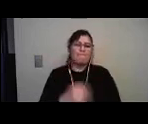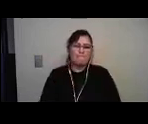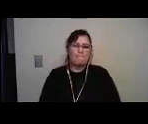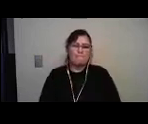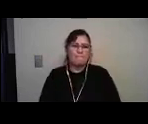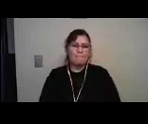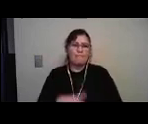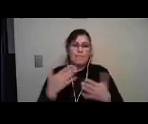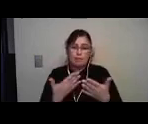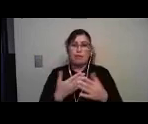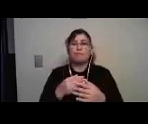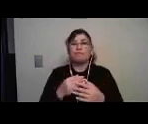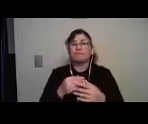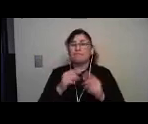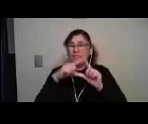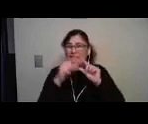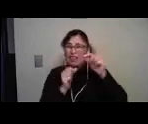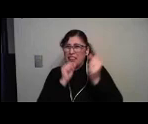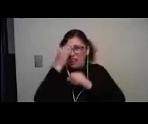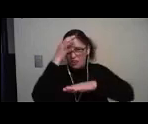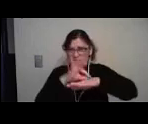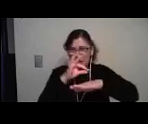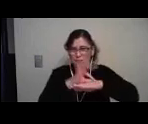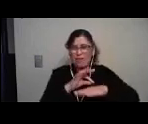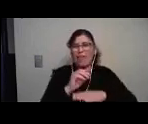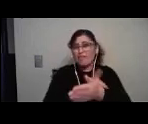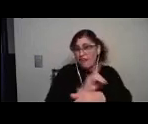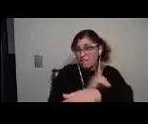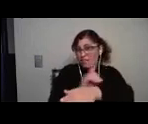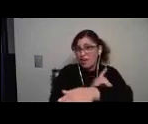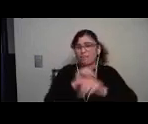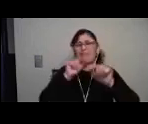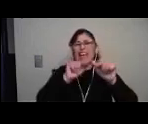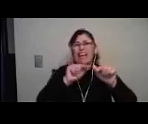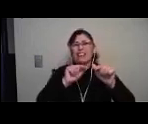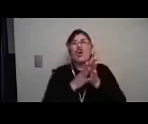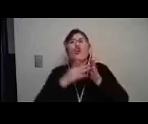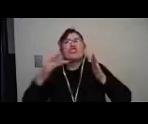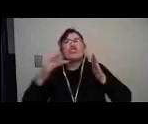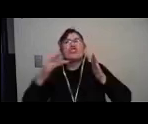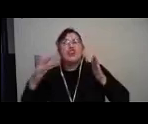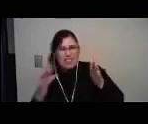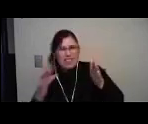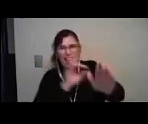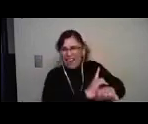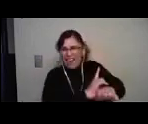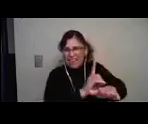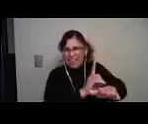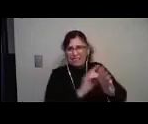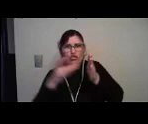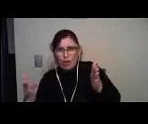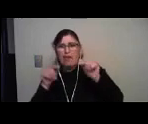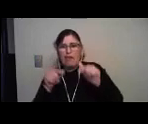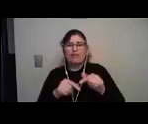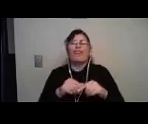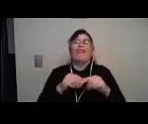La neuropatía diabética es un conjunto de trastornos que se produce secundario a la patología diabética, ¿ya? Y que puede causar